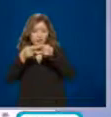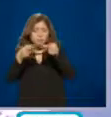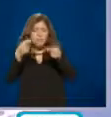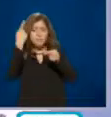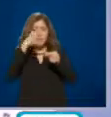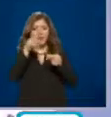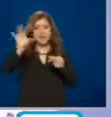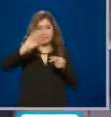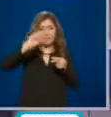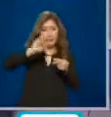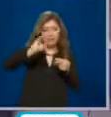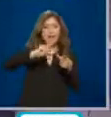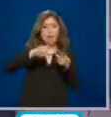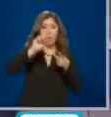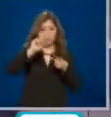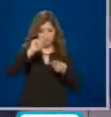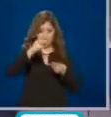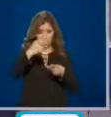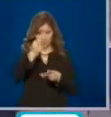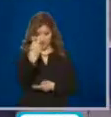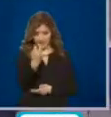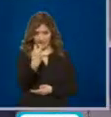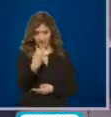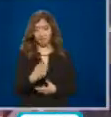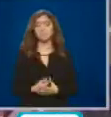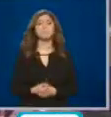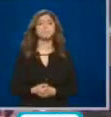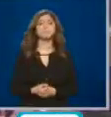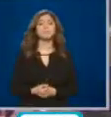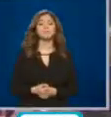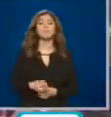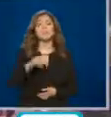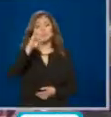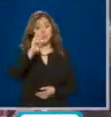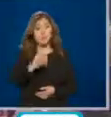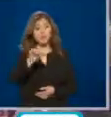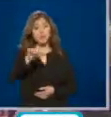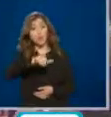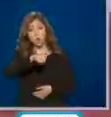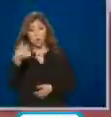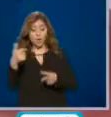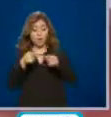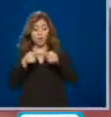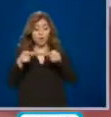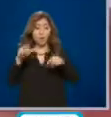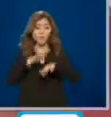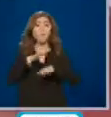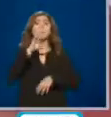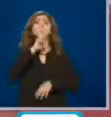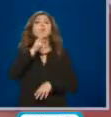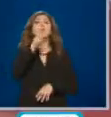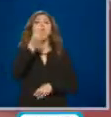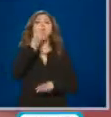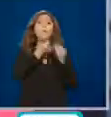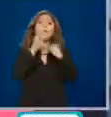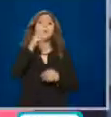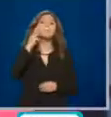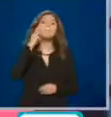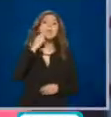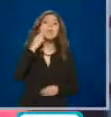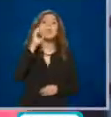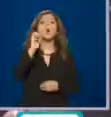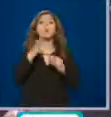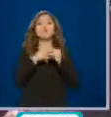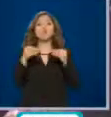de cereal o de trigo. Sí, más o menos, aunque hay algunas que son mucho más calóricas. O una manzana, o sea, alguna Una fruta.